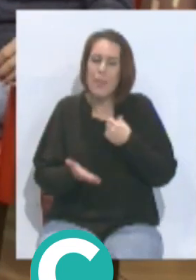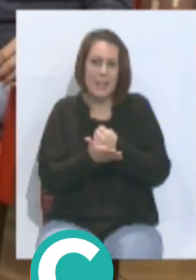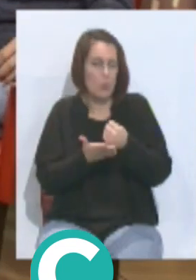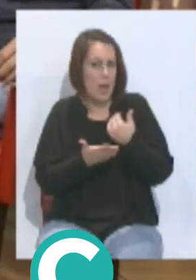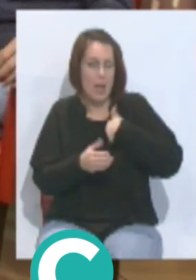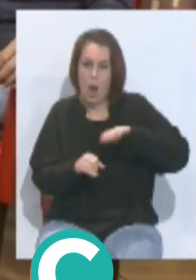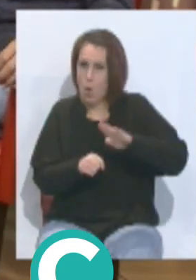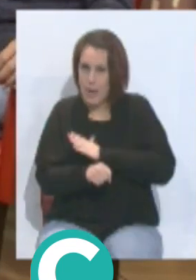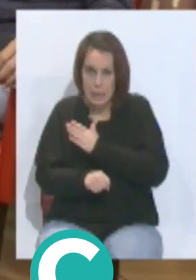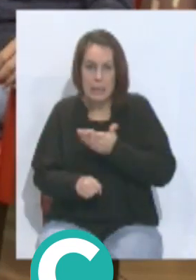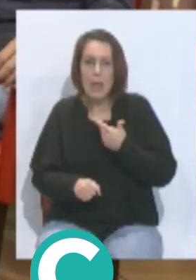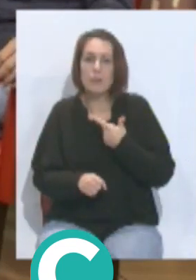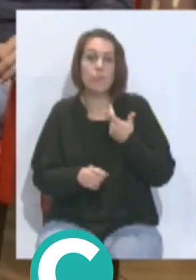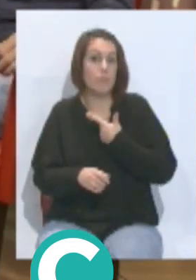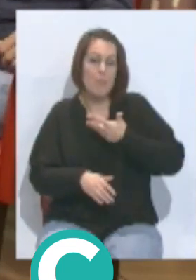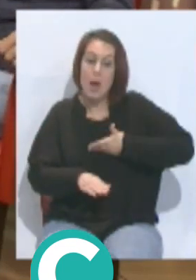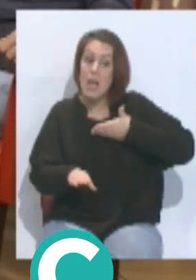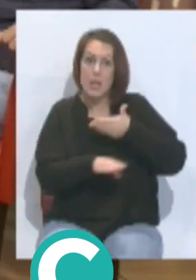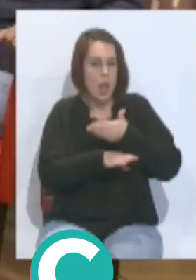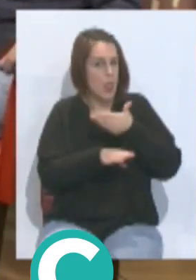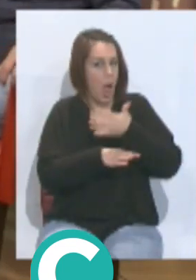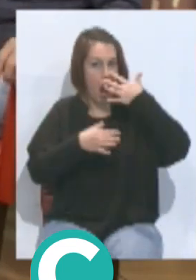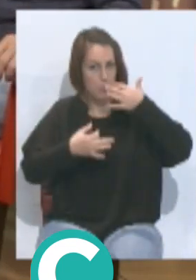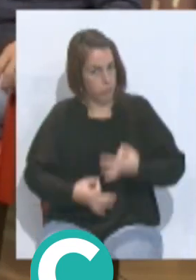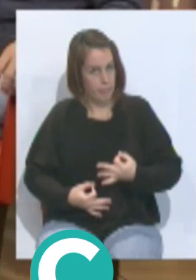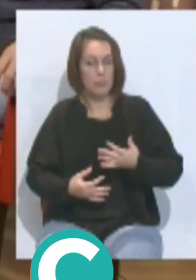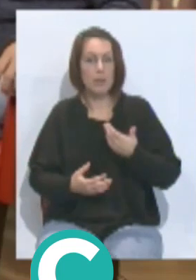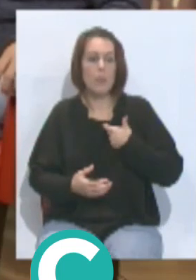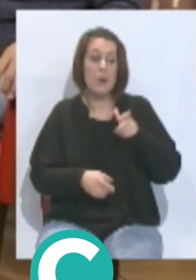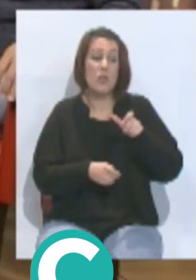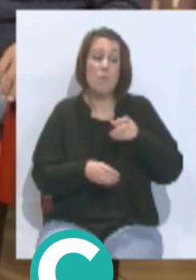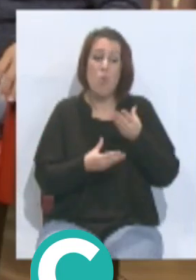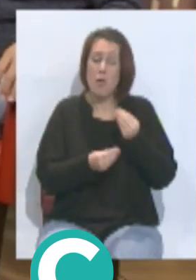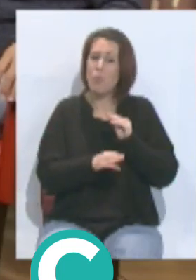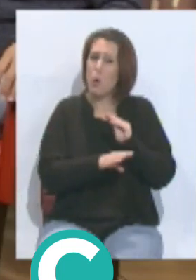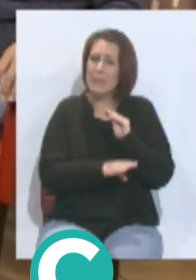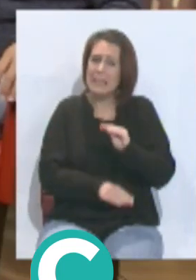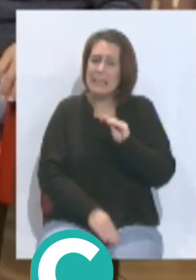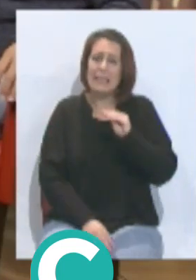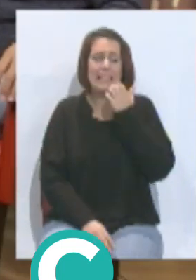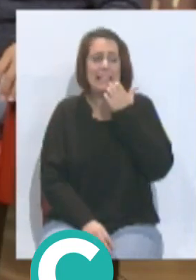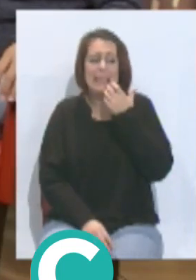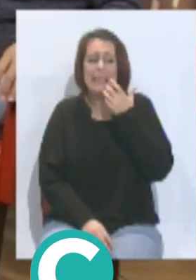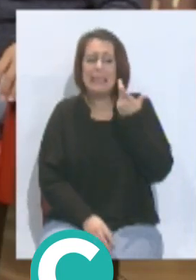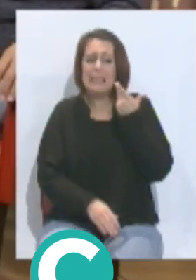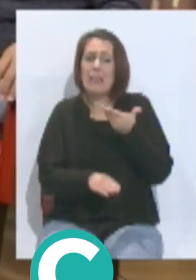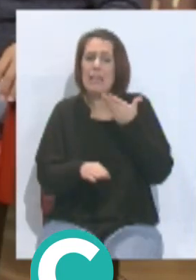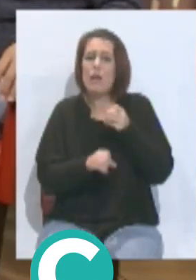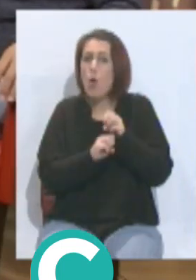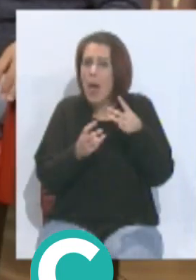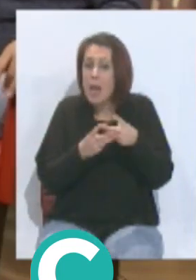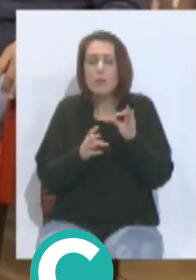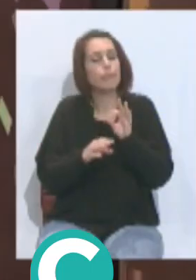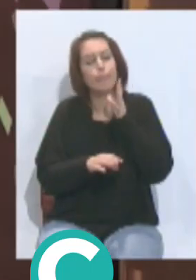ya está cubierta, es estrictamente presencial, que también mucha gente ha preguntado, ¿no?, si se podía participar de forma telemática, por eso se desarrolla